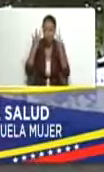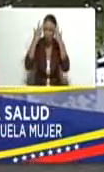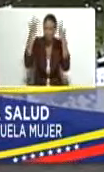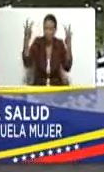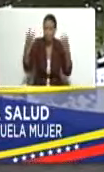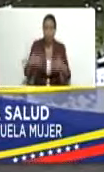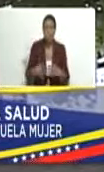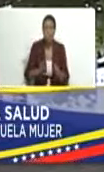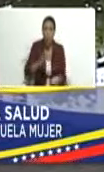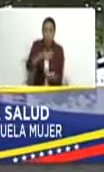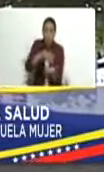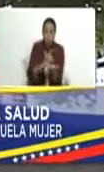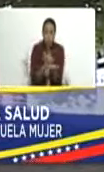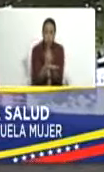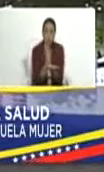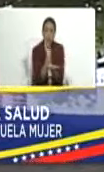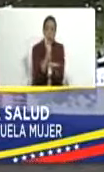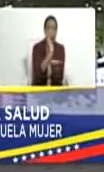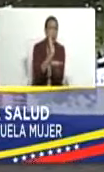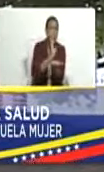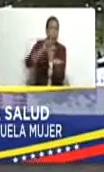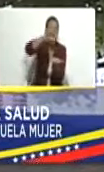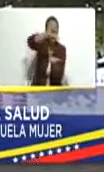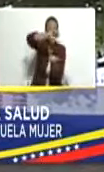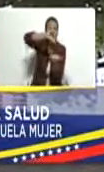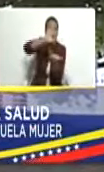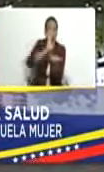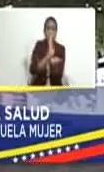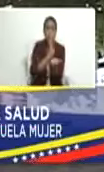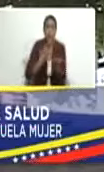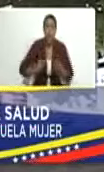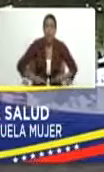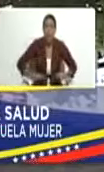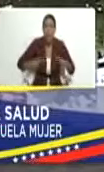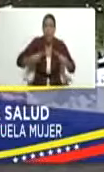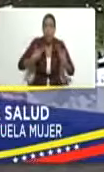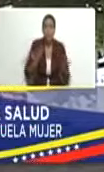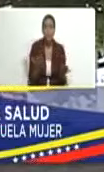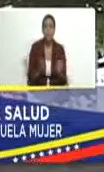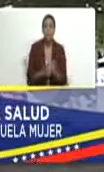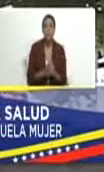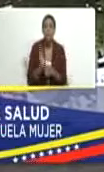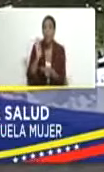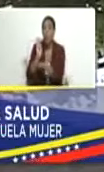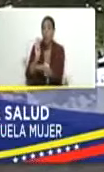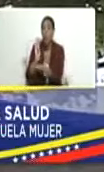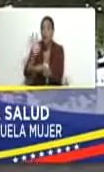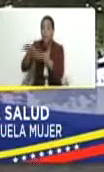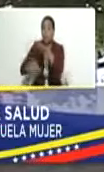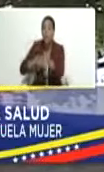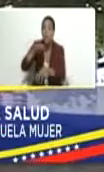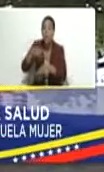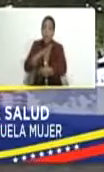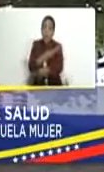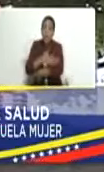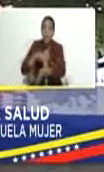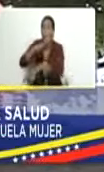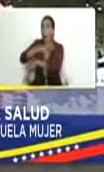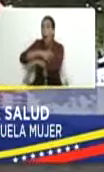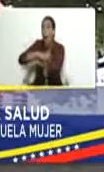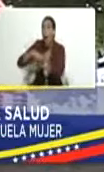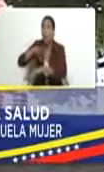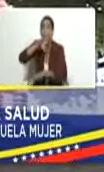en plantar un árbol, en conservar la naturaleza, en proteger la vida, en cuidar a los animalitos, los